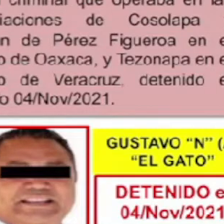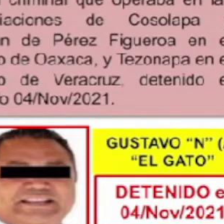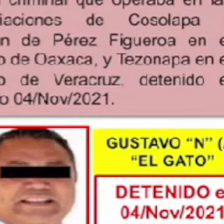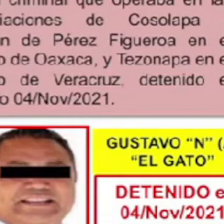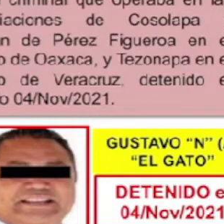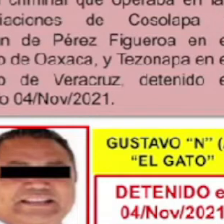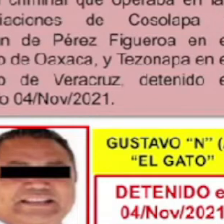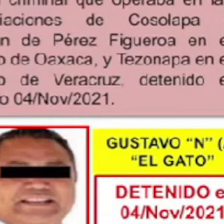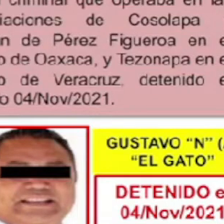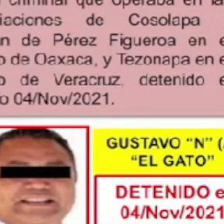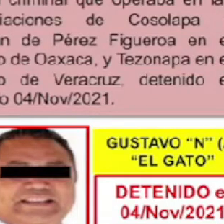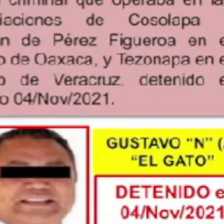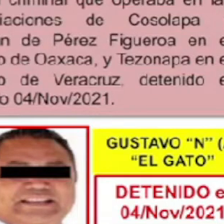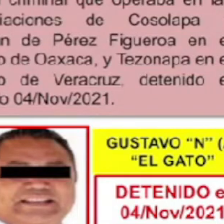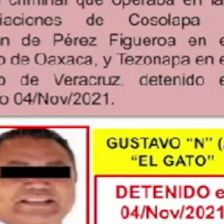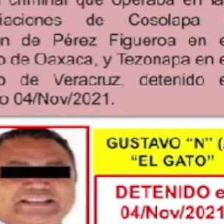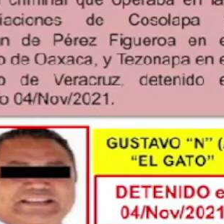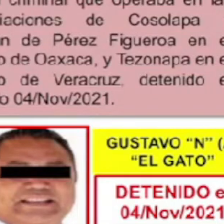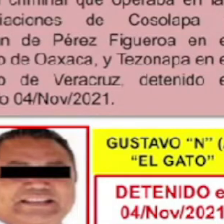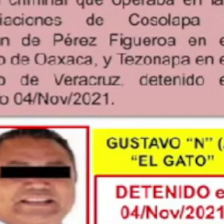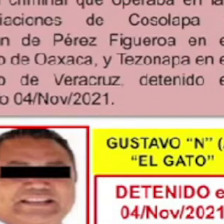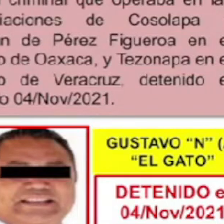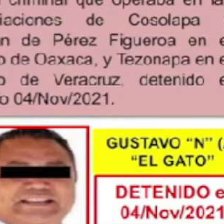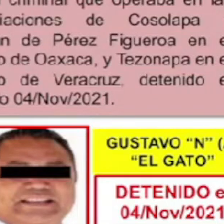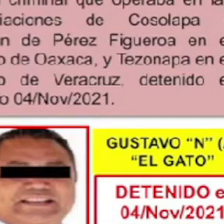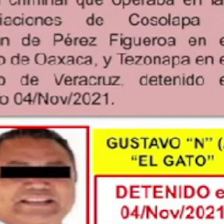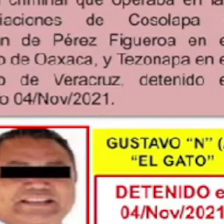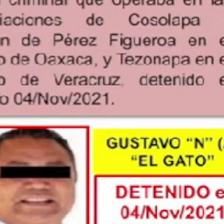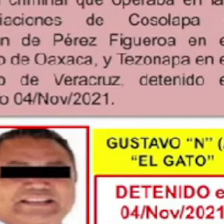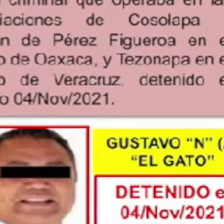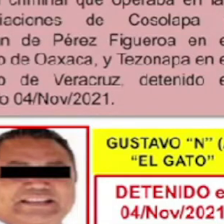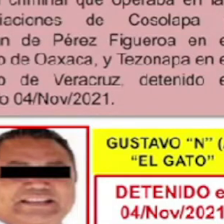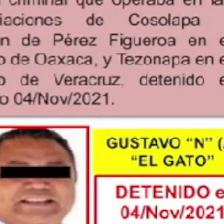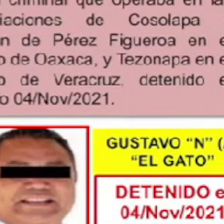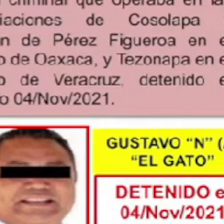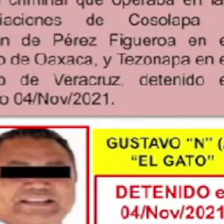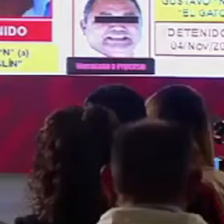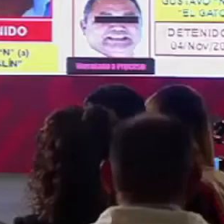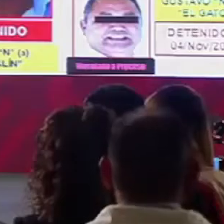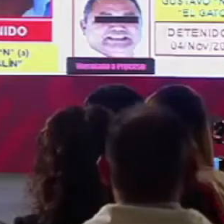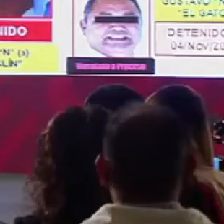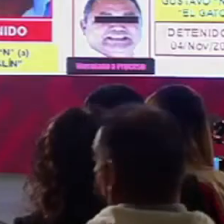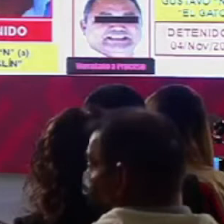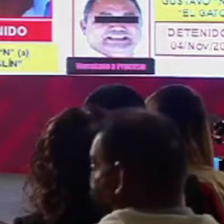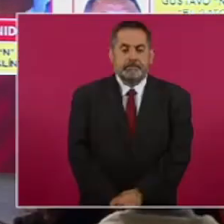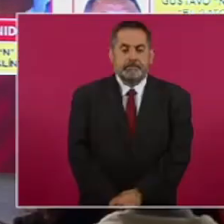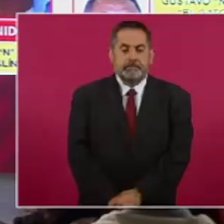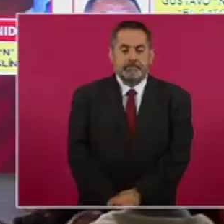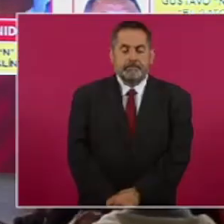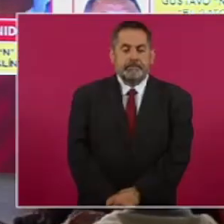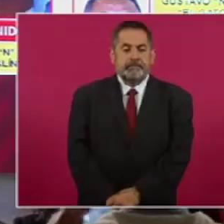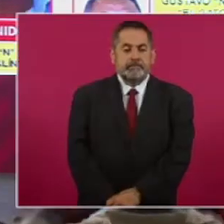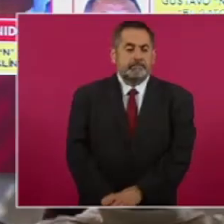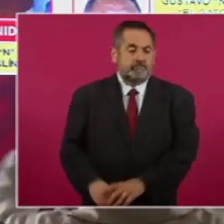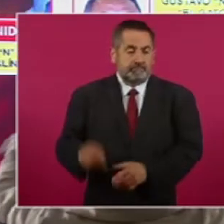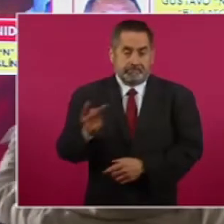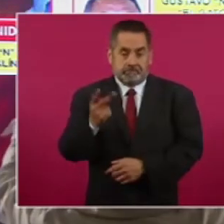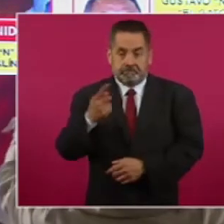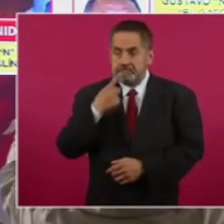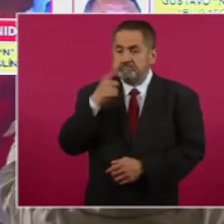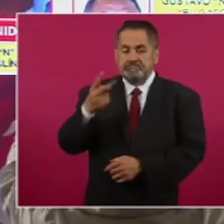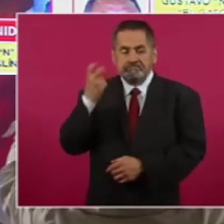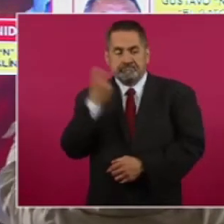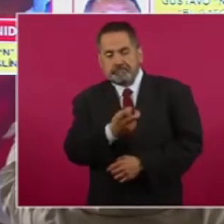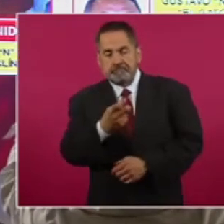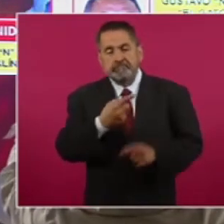de Oaxaca, quien fue detenido el pasado 4 de noviembre del 2021, acusado de